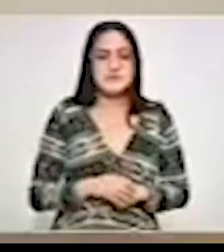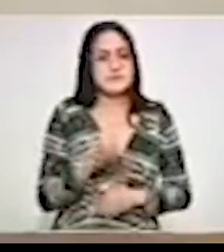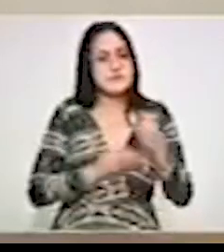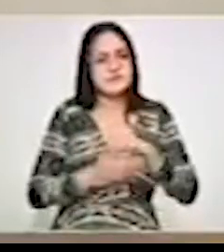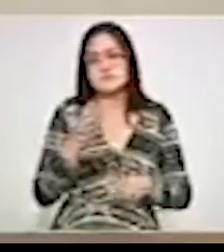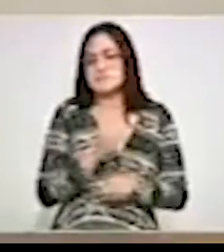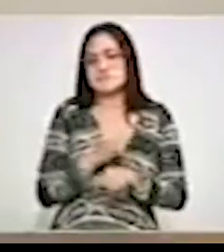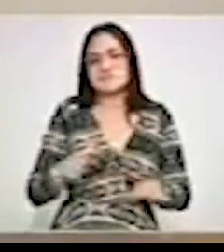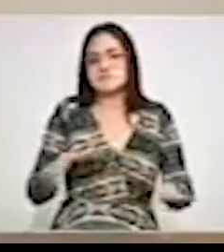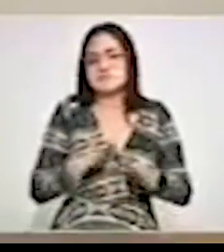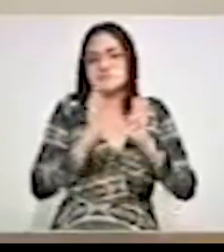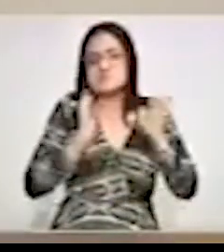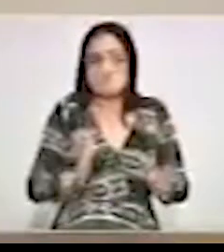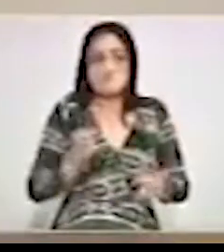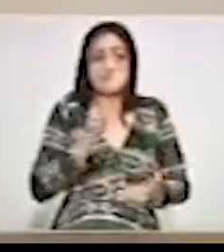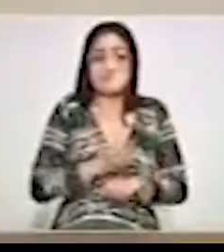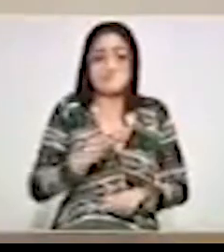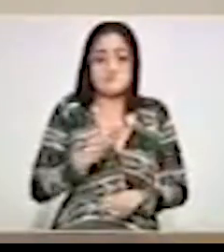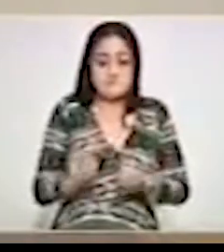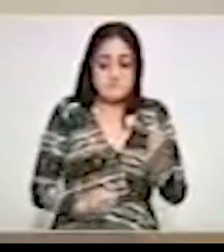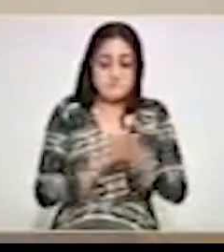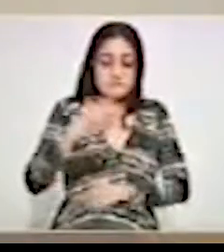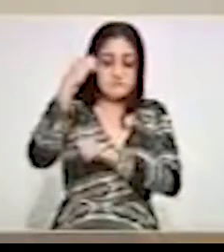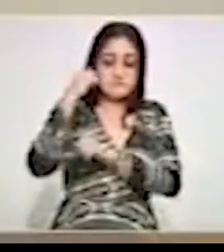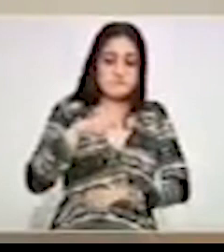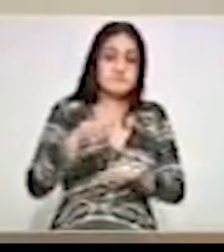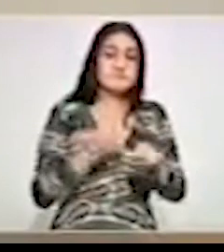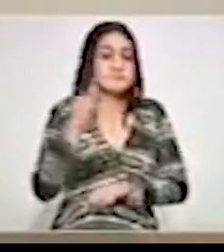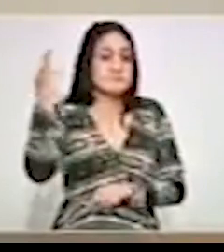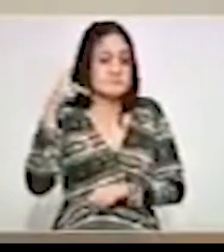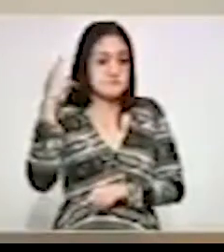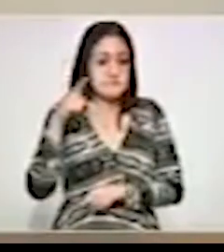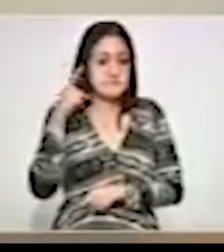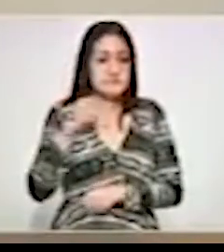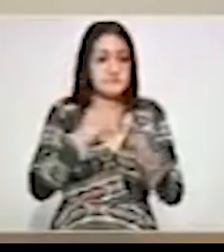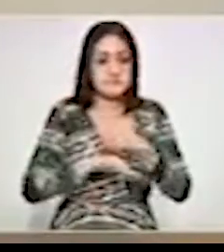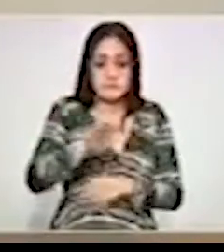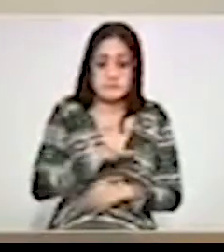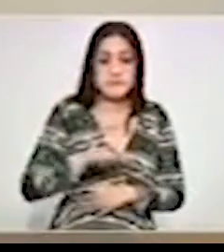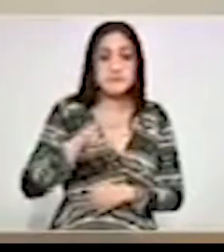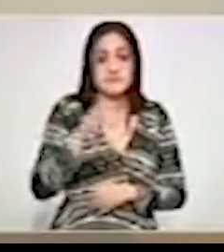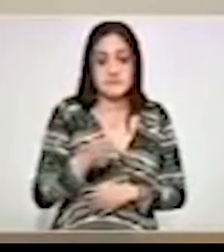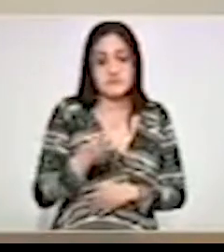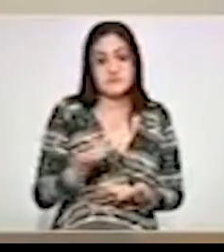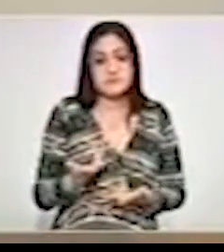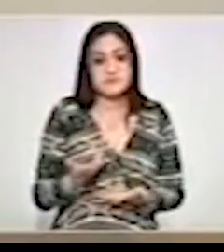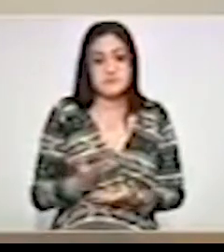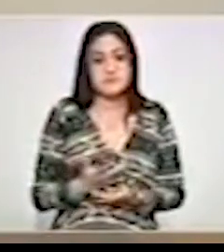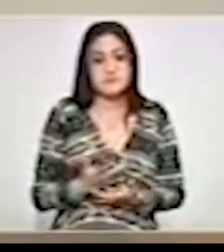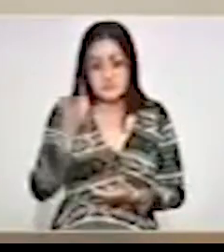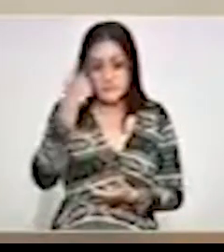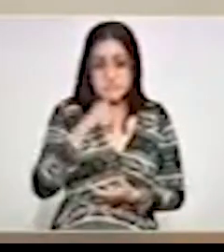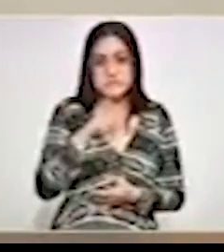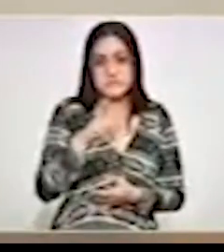todo queda relevado, quedará nuevas autoridades en el Estado de Puebla, en todos sus términos,